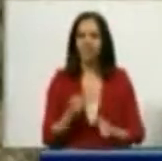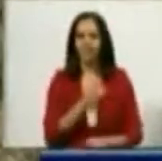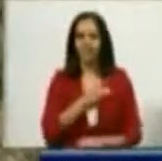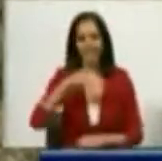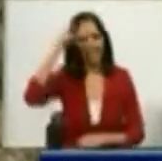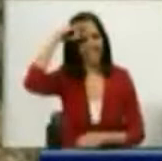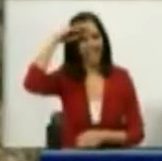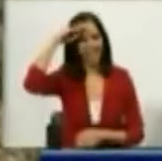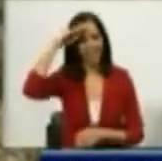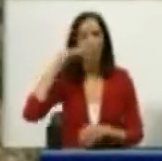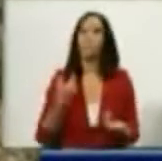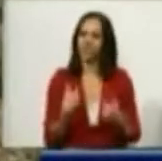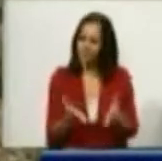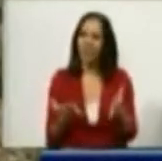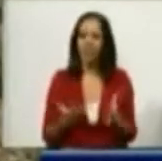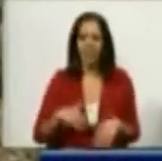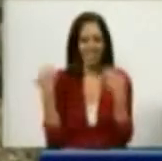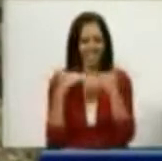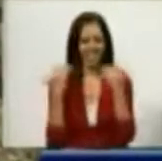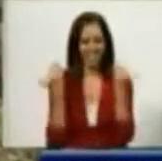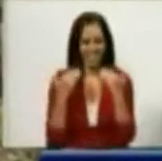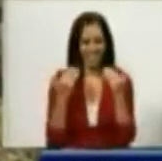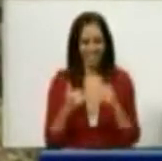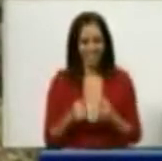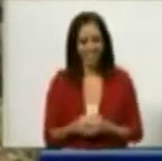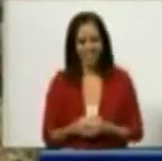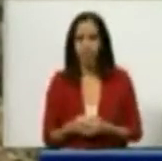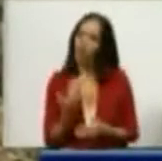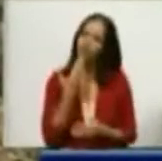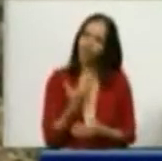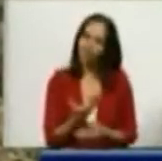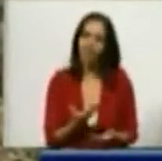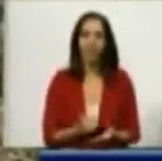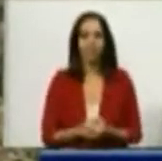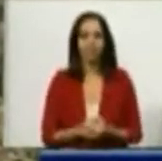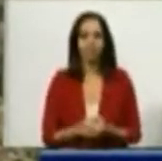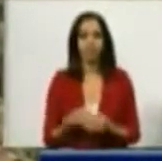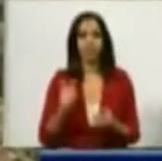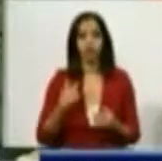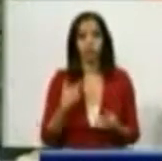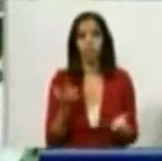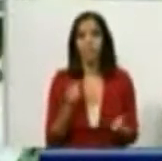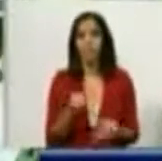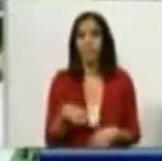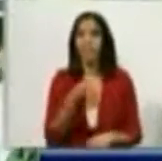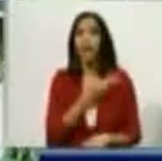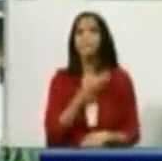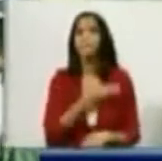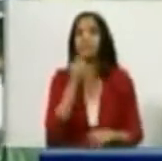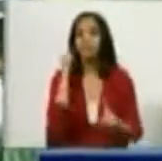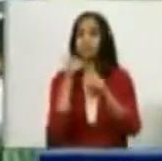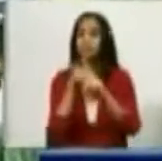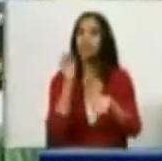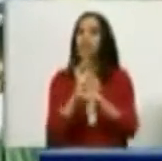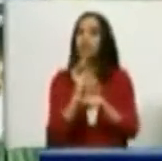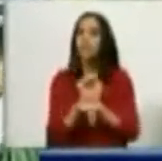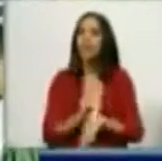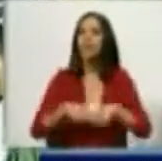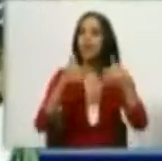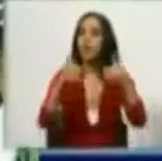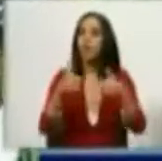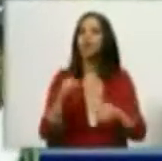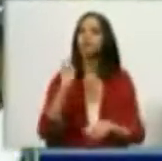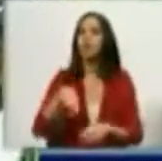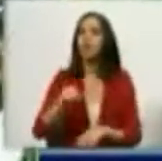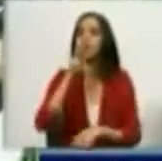por eso me gradué gracias a churio tenía la misión de cuidarme en la buena y en las malas